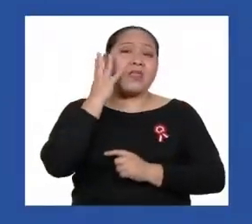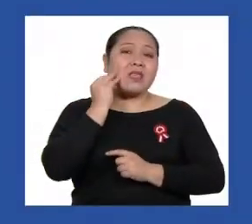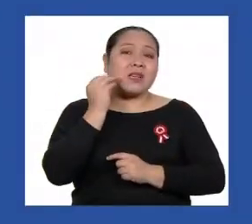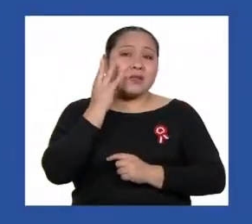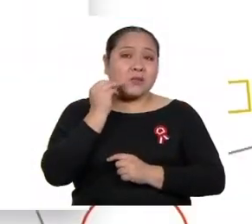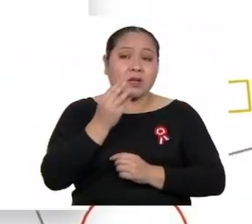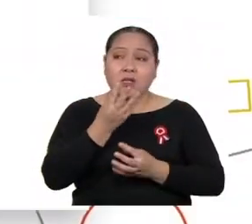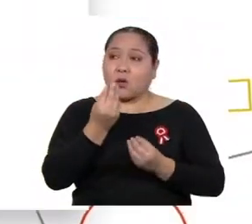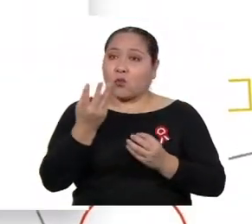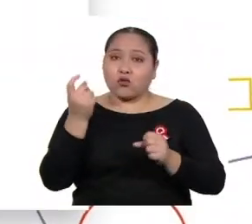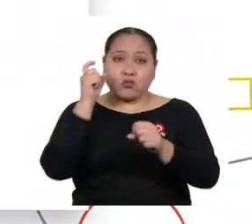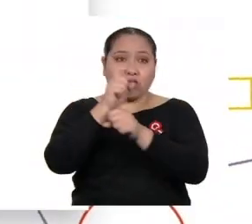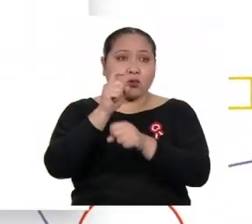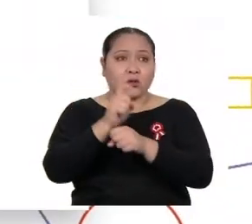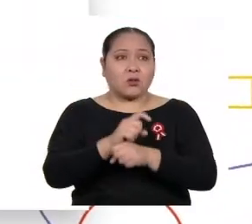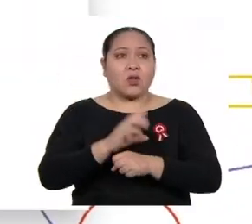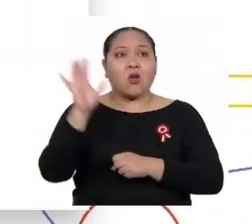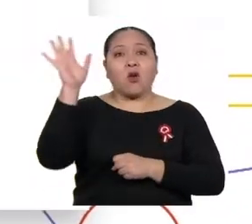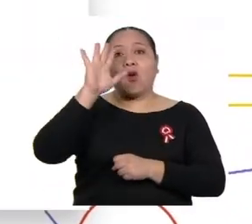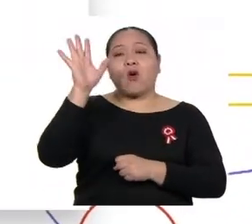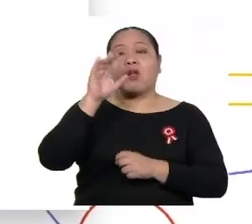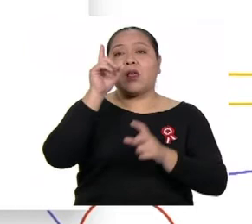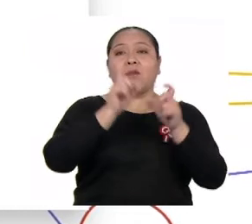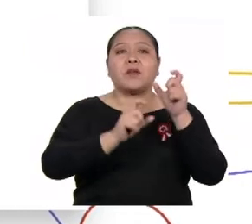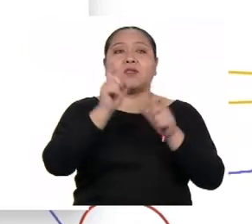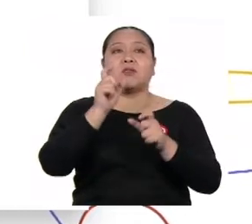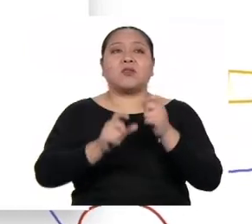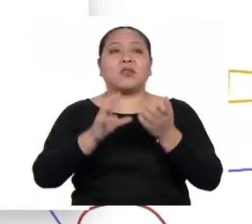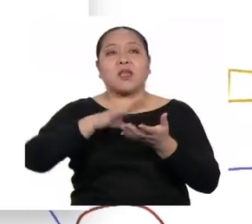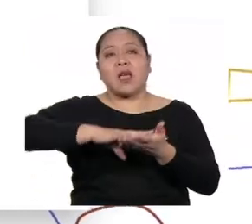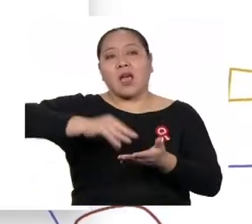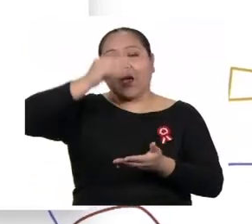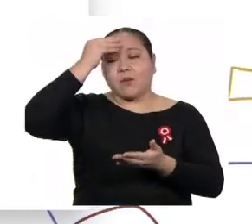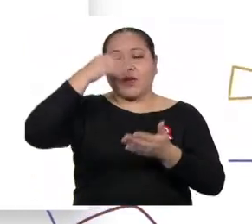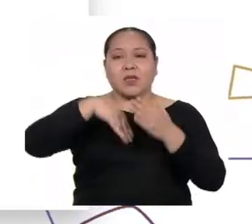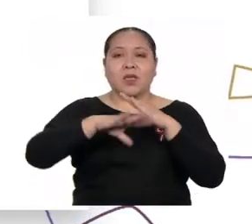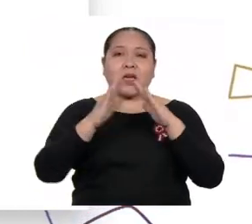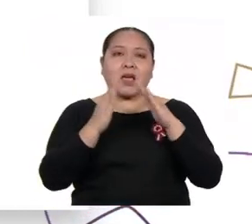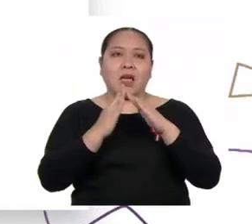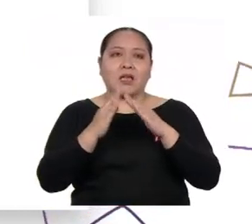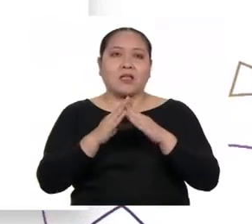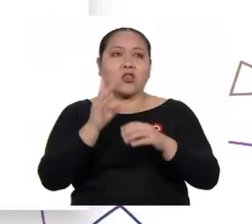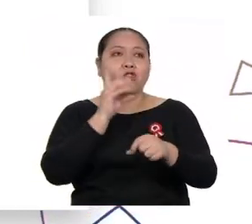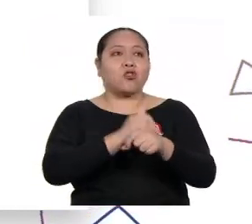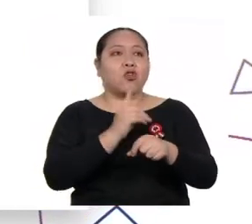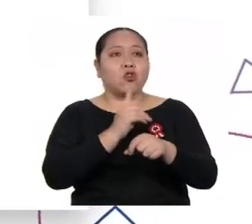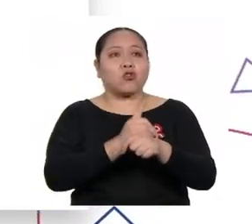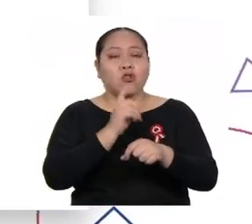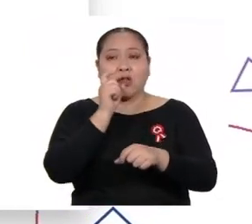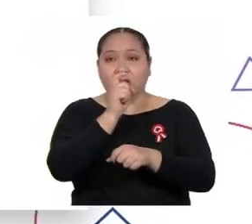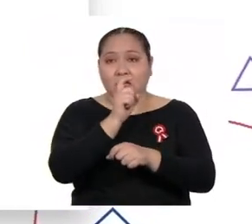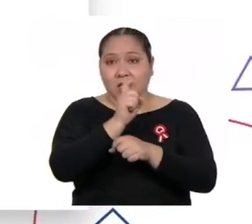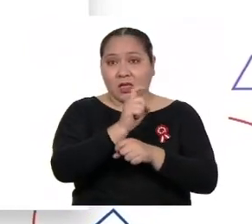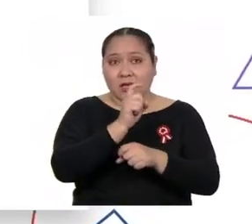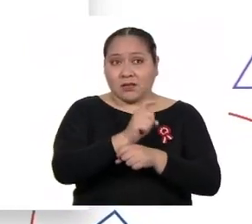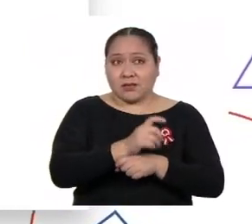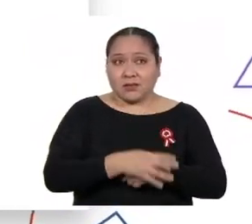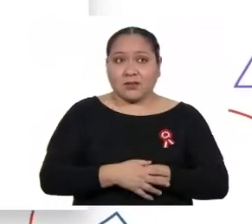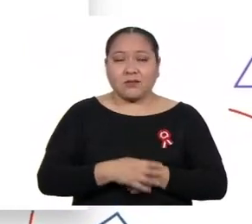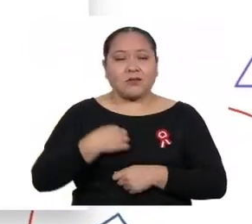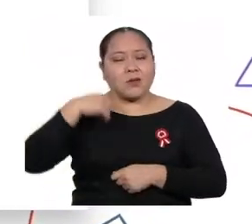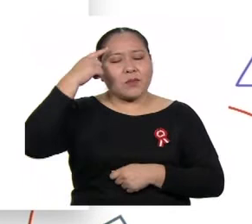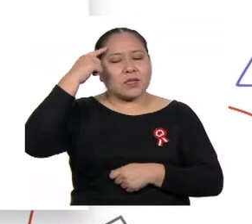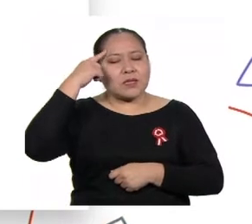enseñar. Hola a toda la gente de Aprendo en Casa. Doctora Educación, he estado pensando en la utilidad de